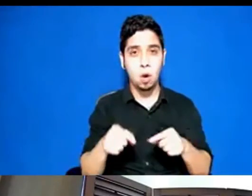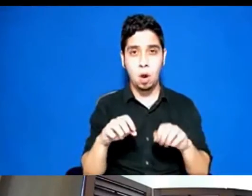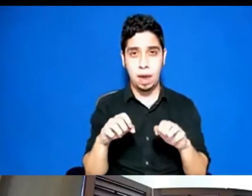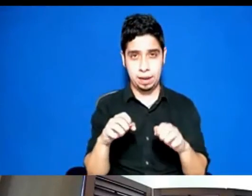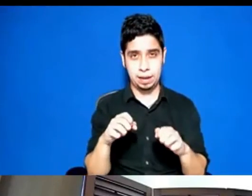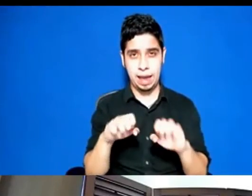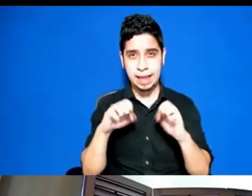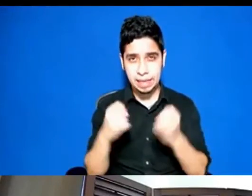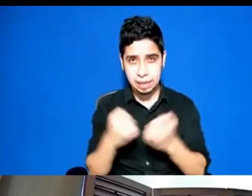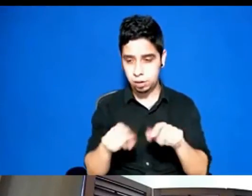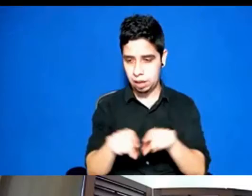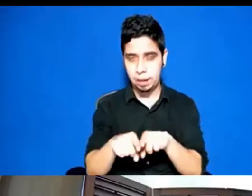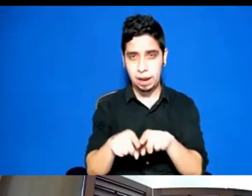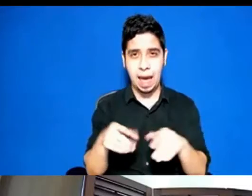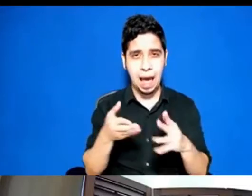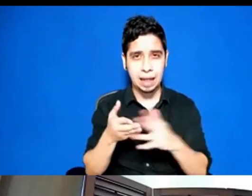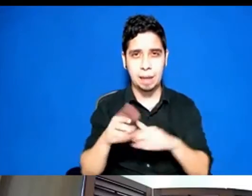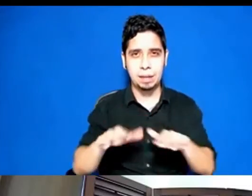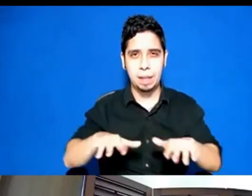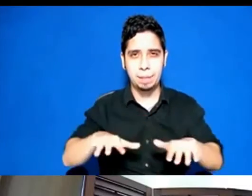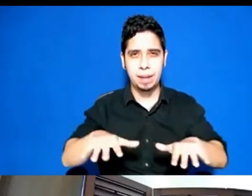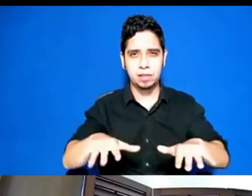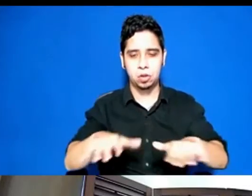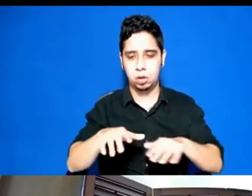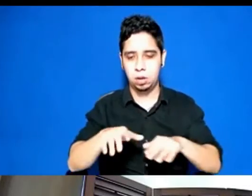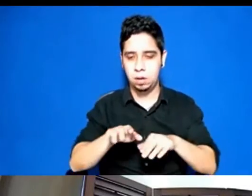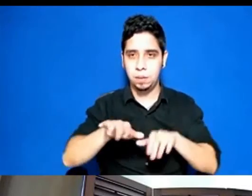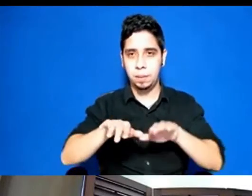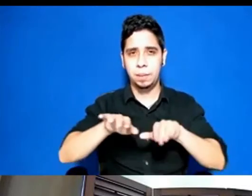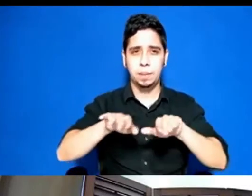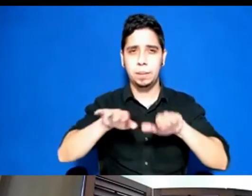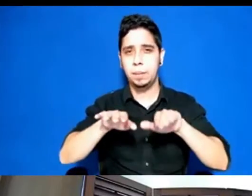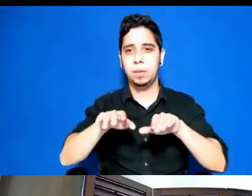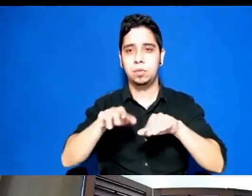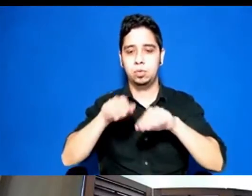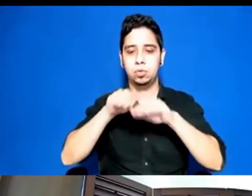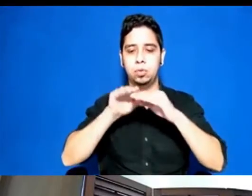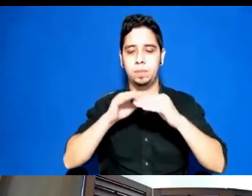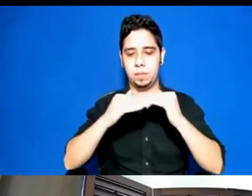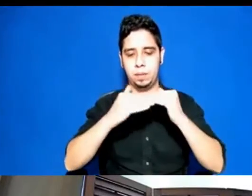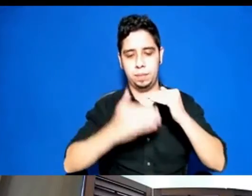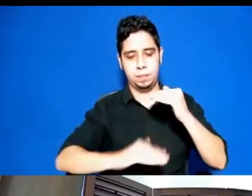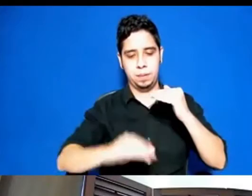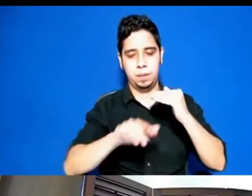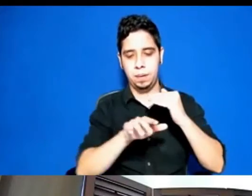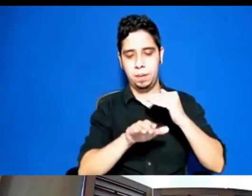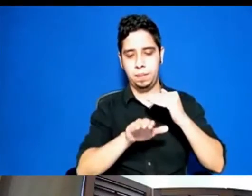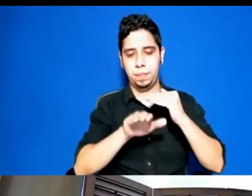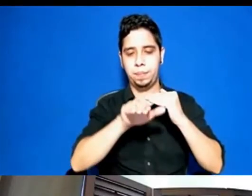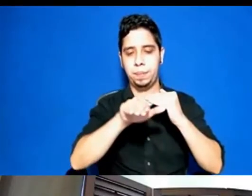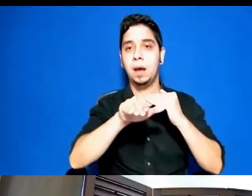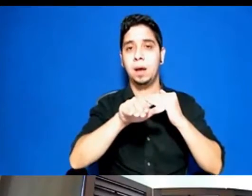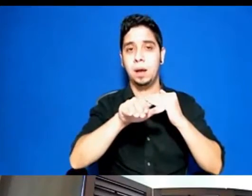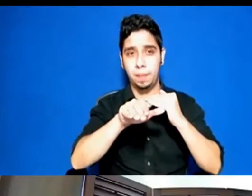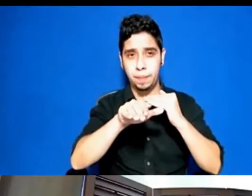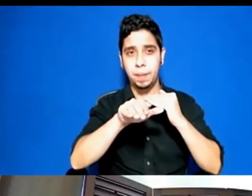vibración ascender un poco y descansan. Y suben un poquito de nuevo y descansan, y eso le